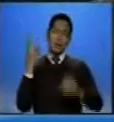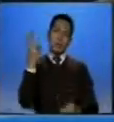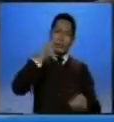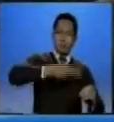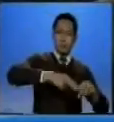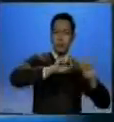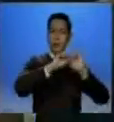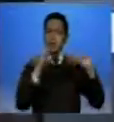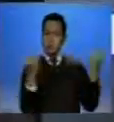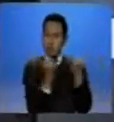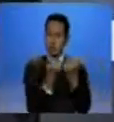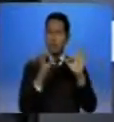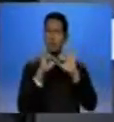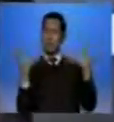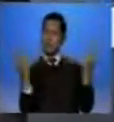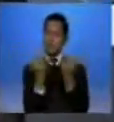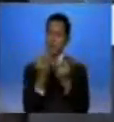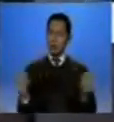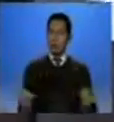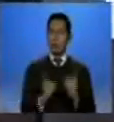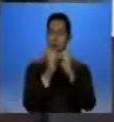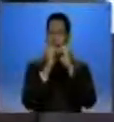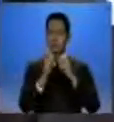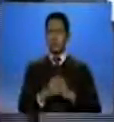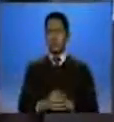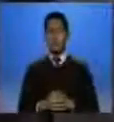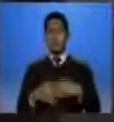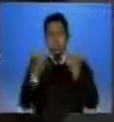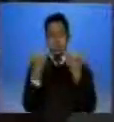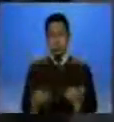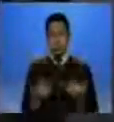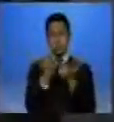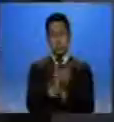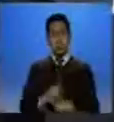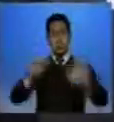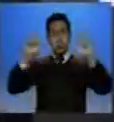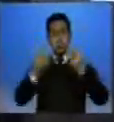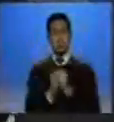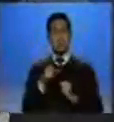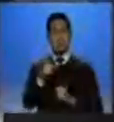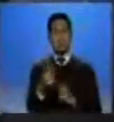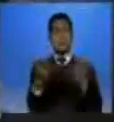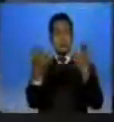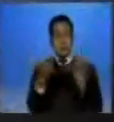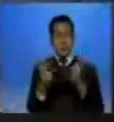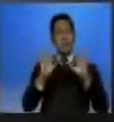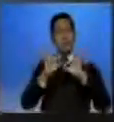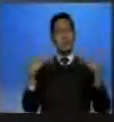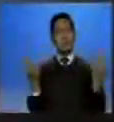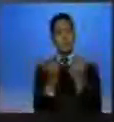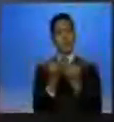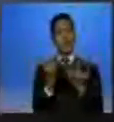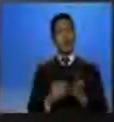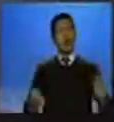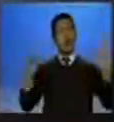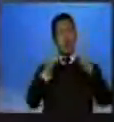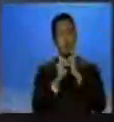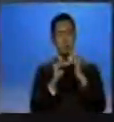integrarme con mi familia. Ahora Fabio Guzmán, al ser un hombre libre, lo único que anhela es retornar al lado de su familia y